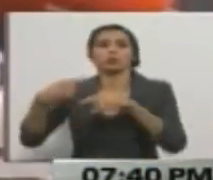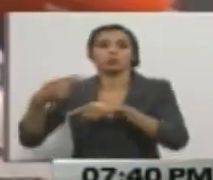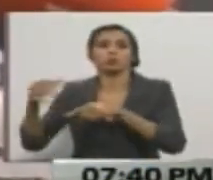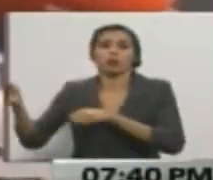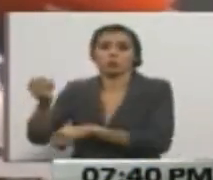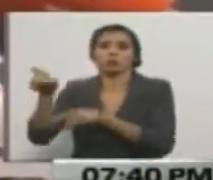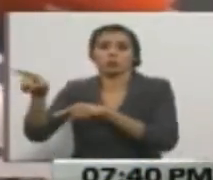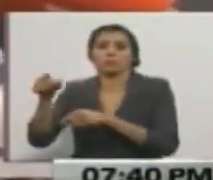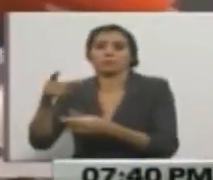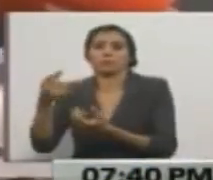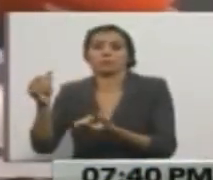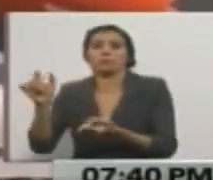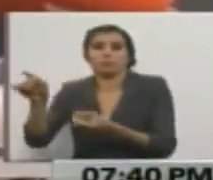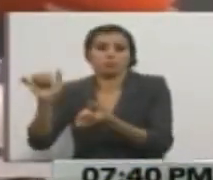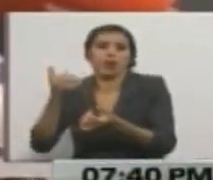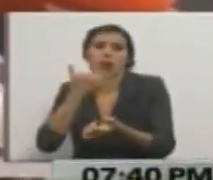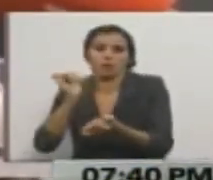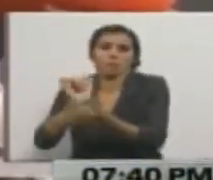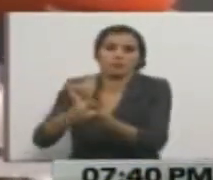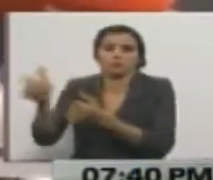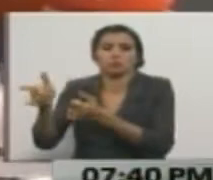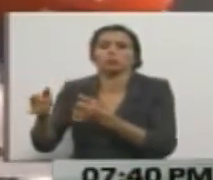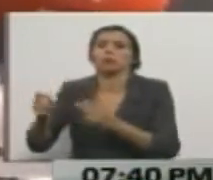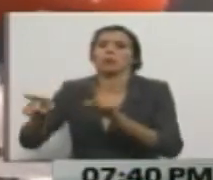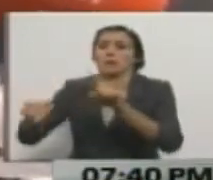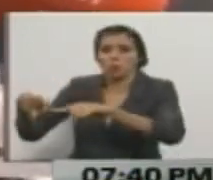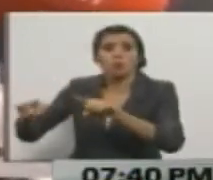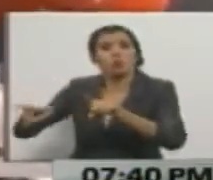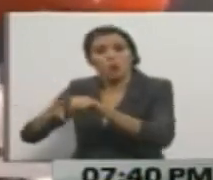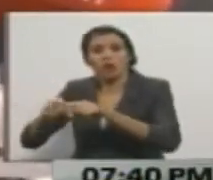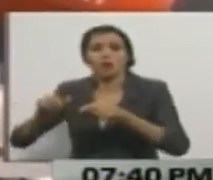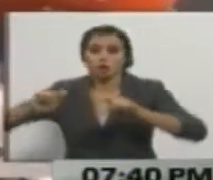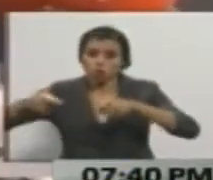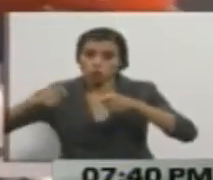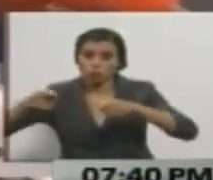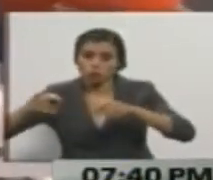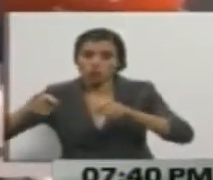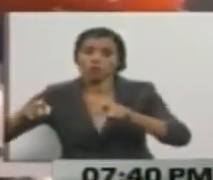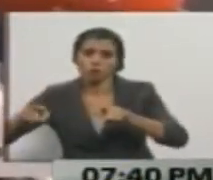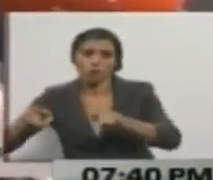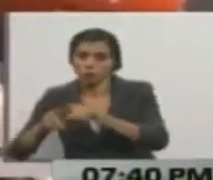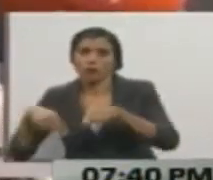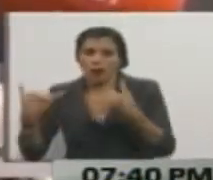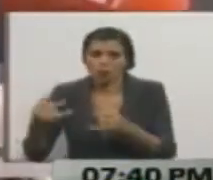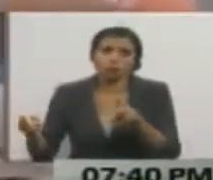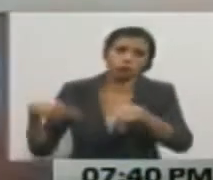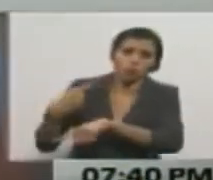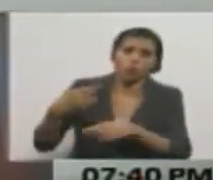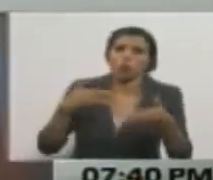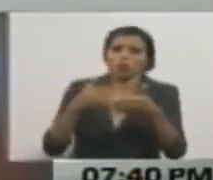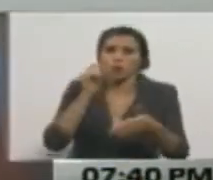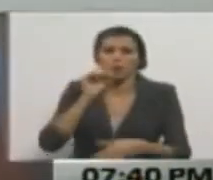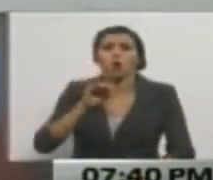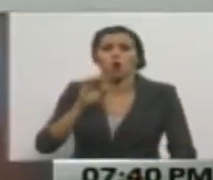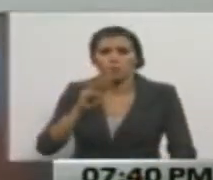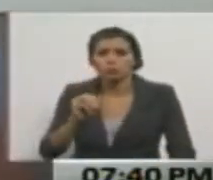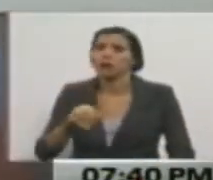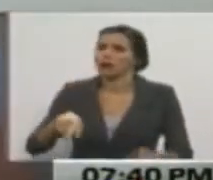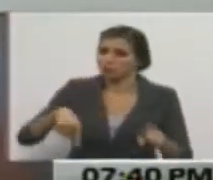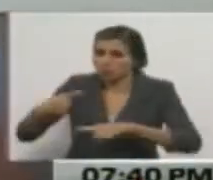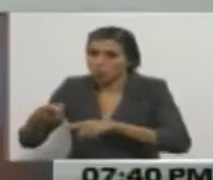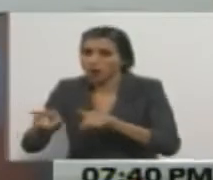derechos porque reciba usted un trato igual al que le está dando al señor Coromoto Rodríguez. Palabras de Omar.